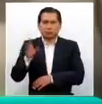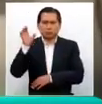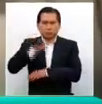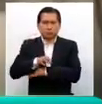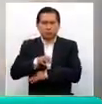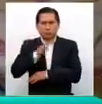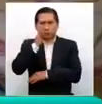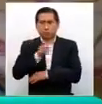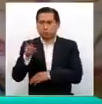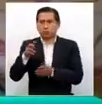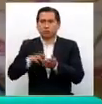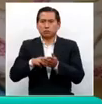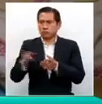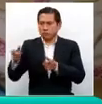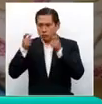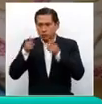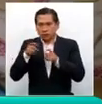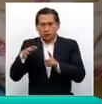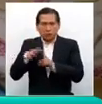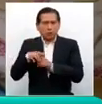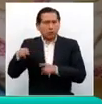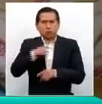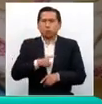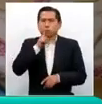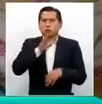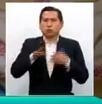la coerción en todo sentido.